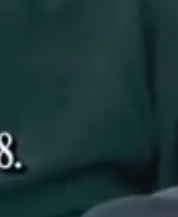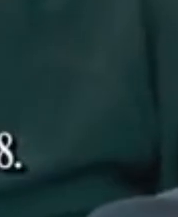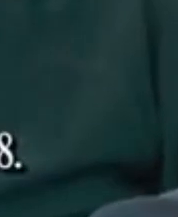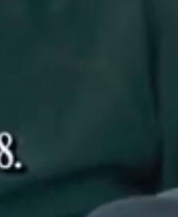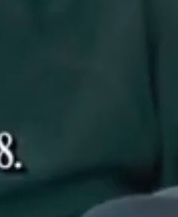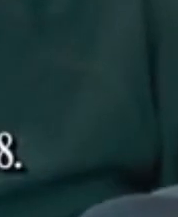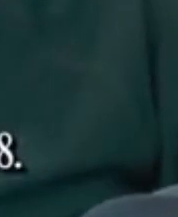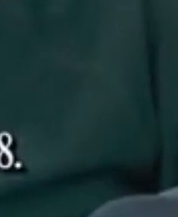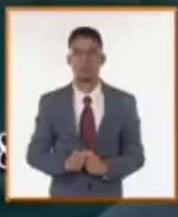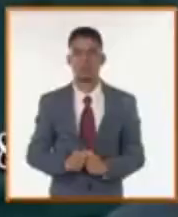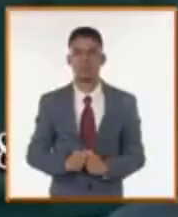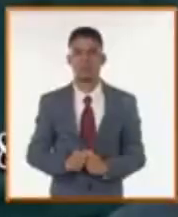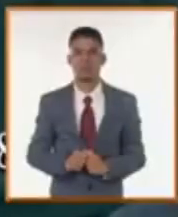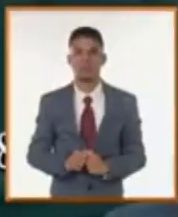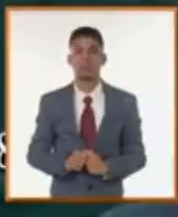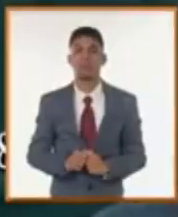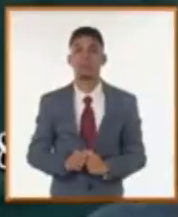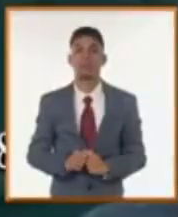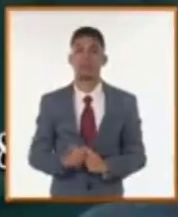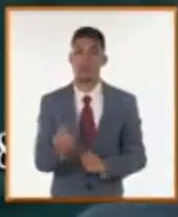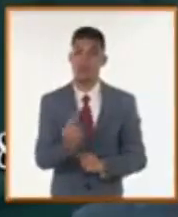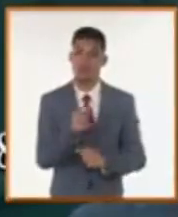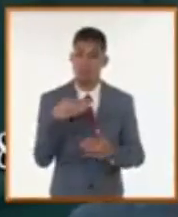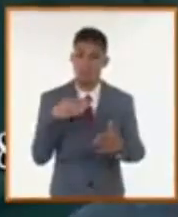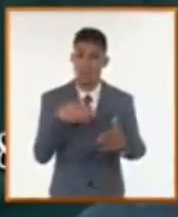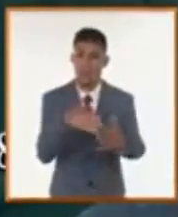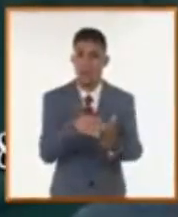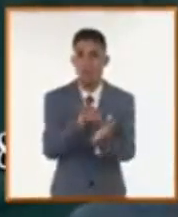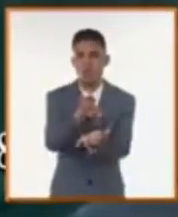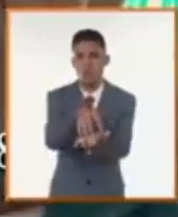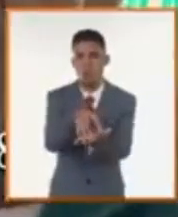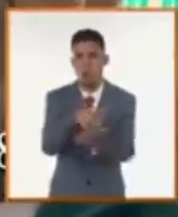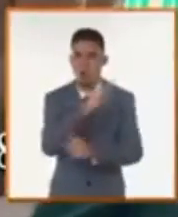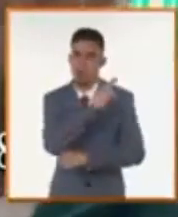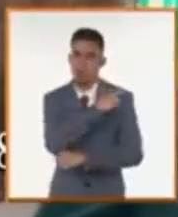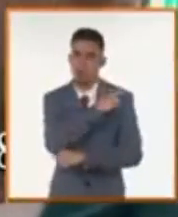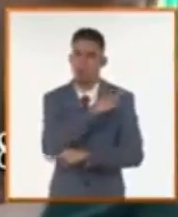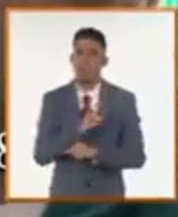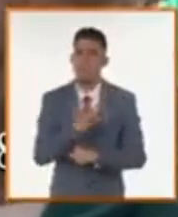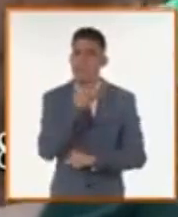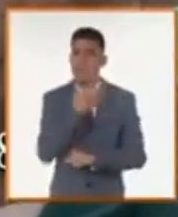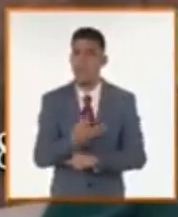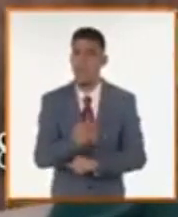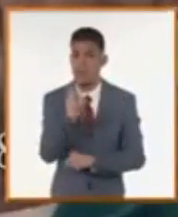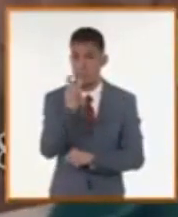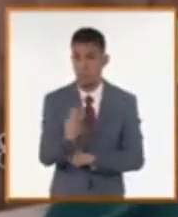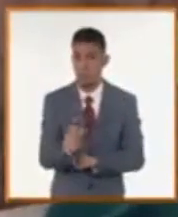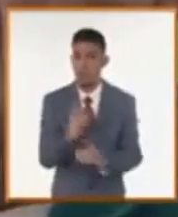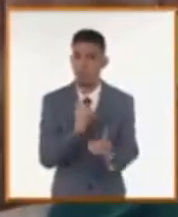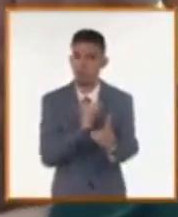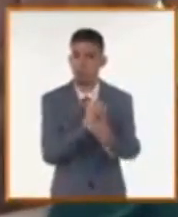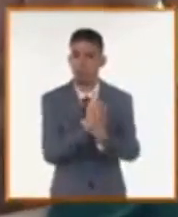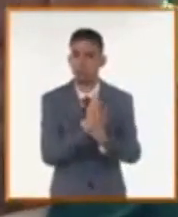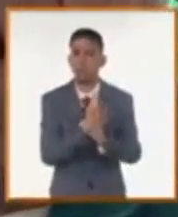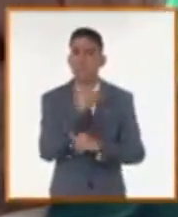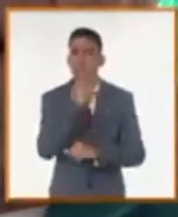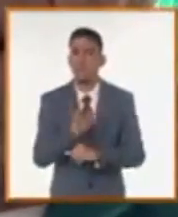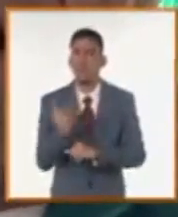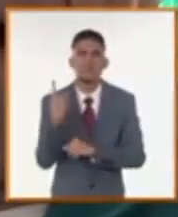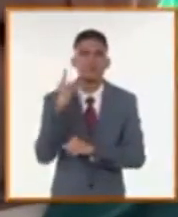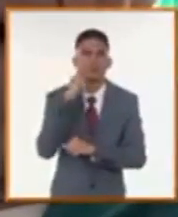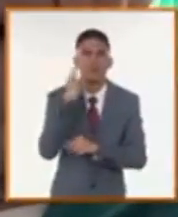una sorpresa muy agradable, el comandante en jefe en persona. Se encontraba escuchando al